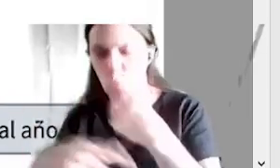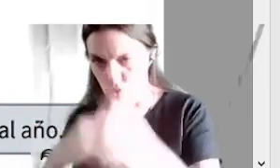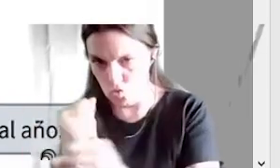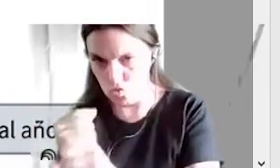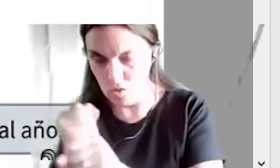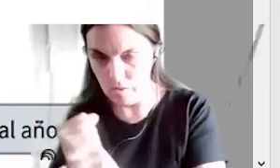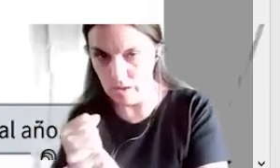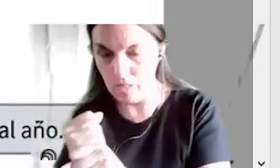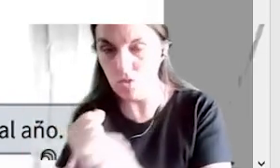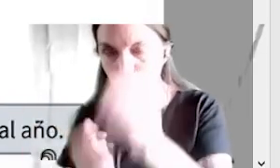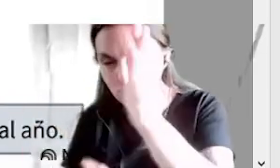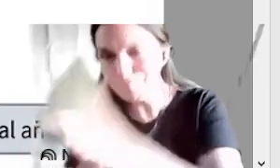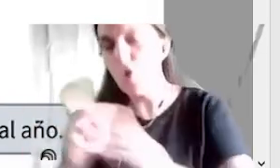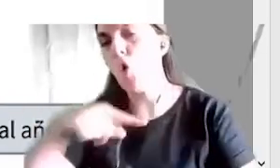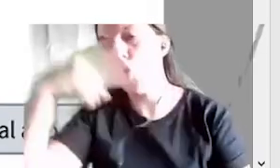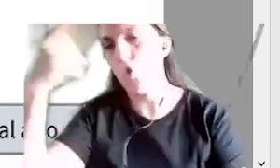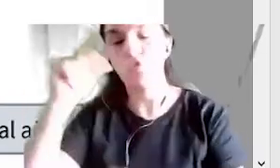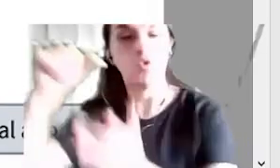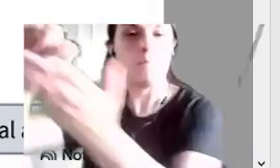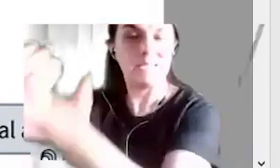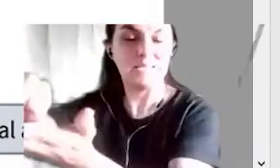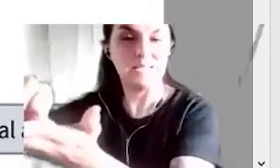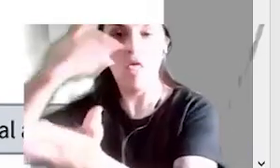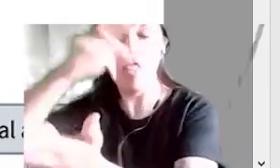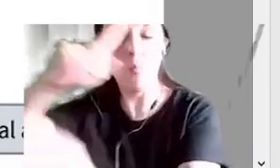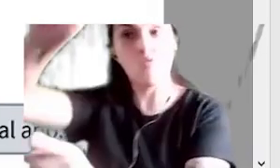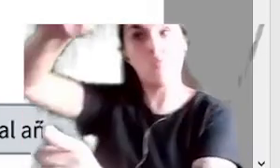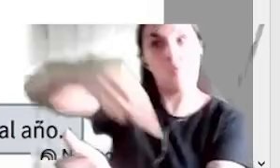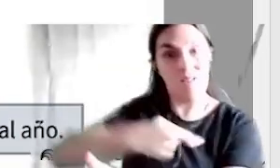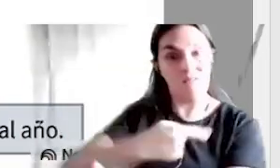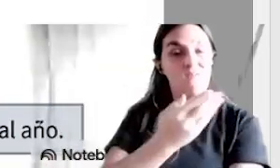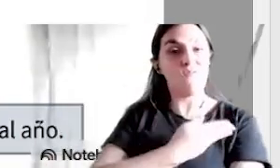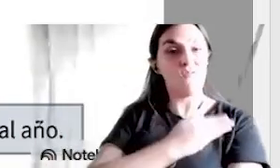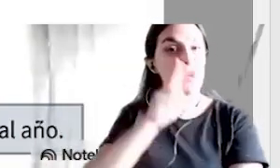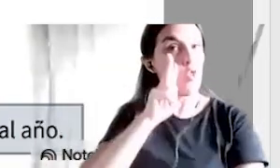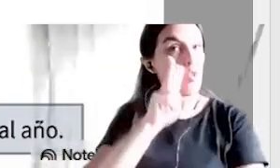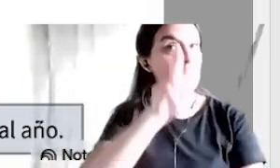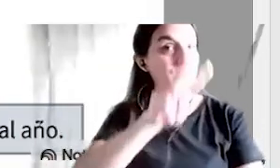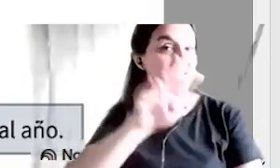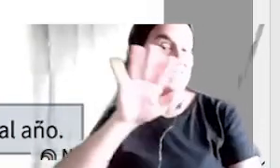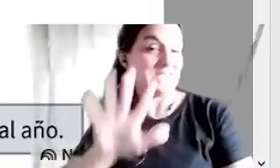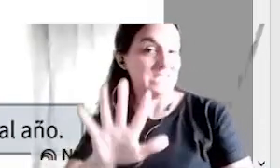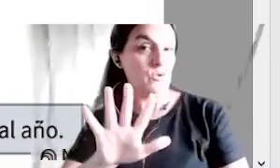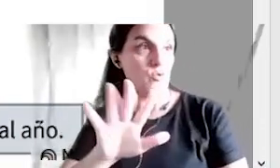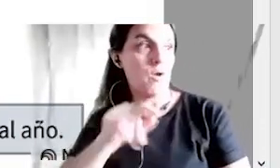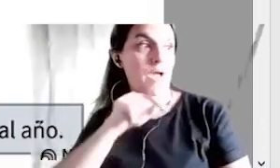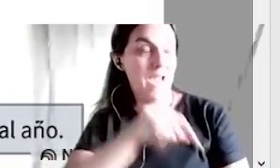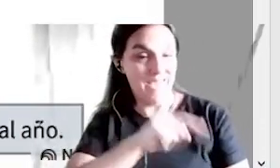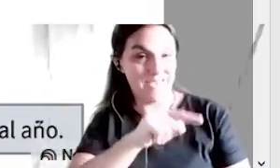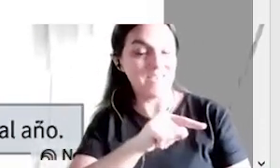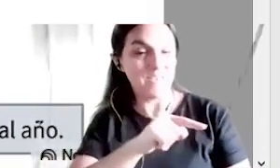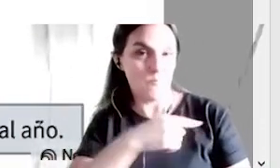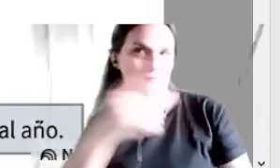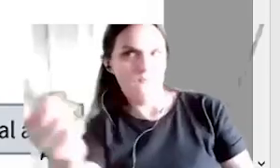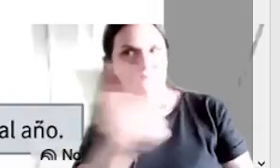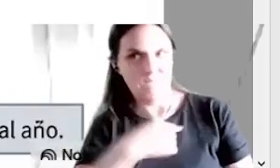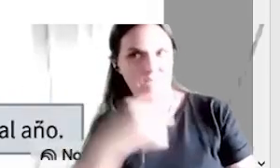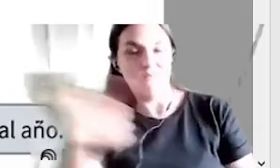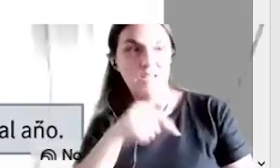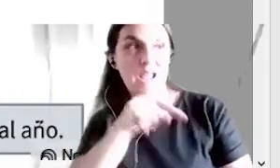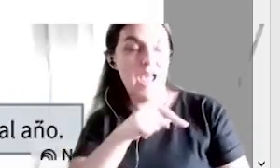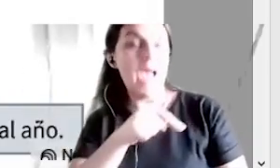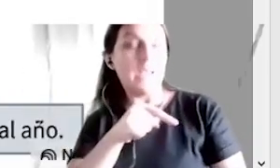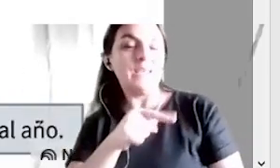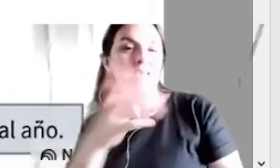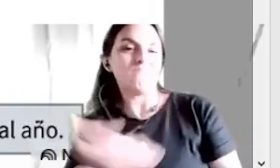va del país y retorna al país en febrero del 2025, obteniendo por diferentes circunstancias su